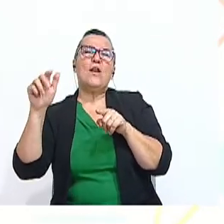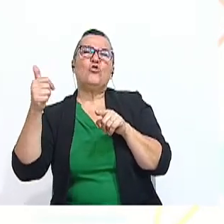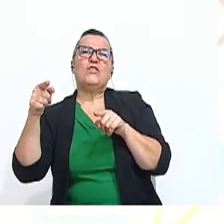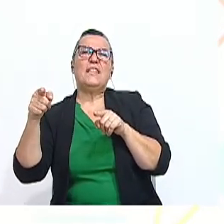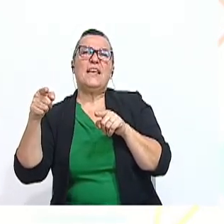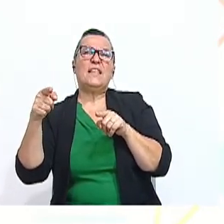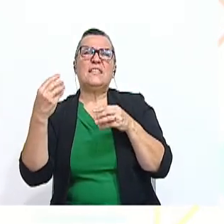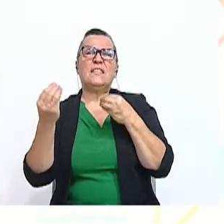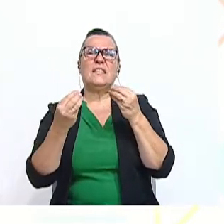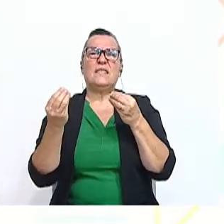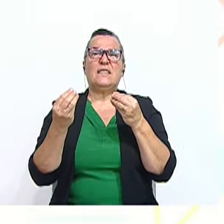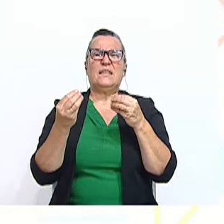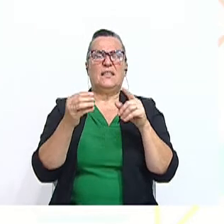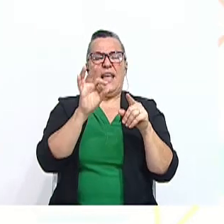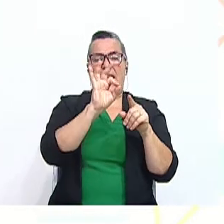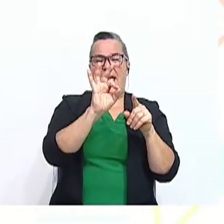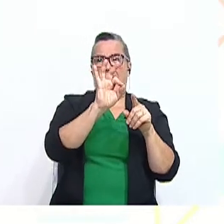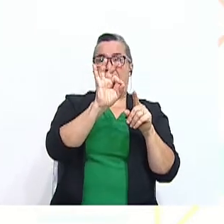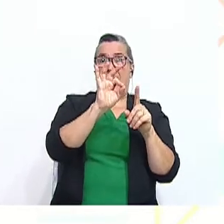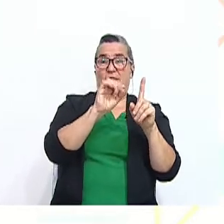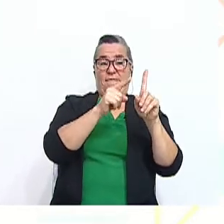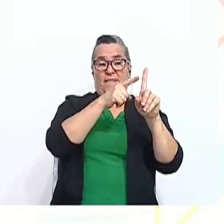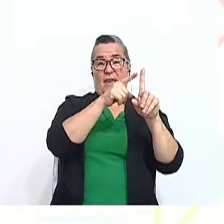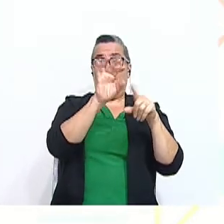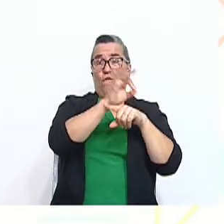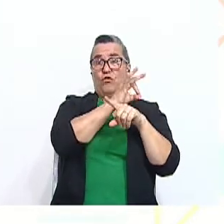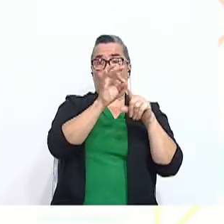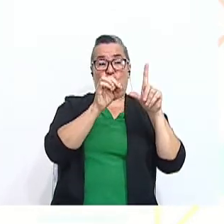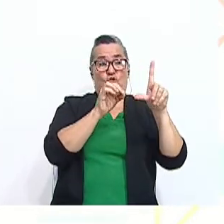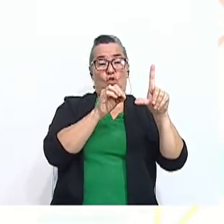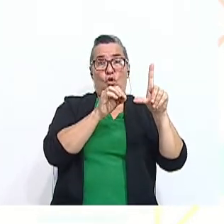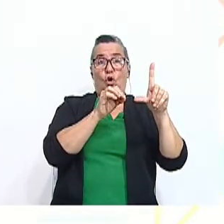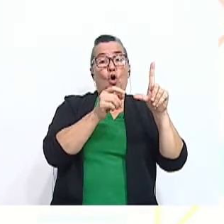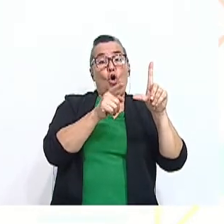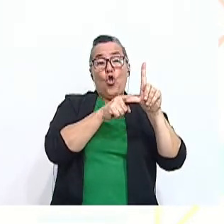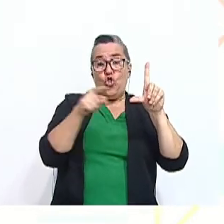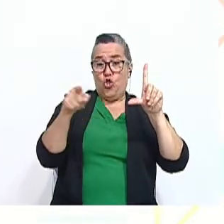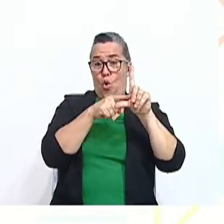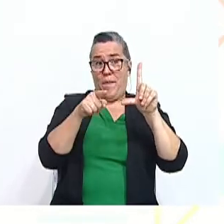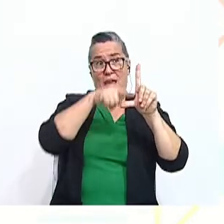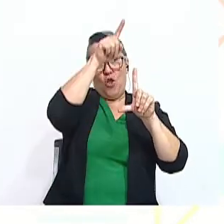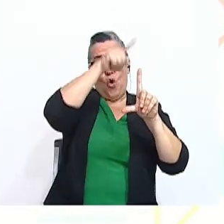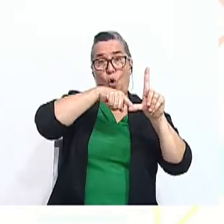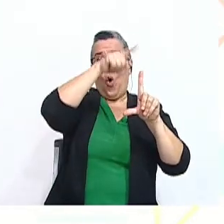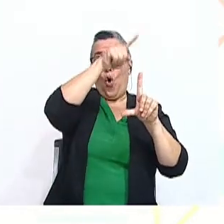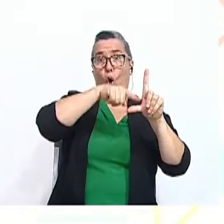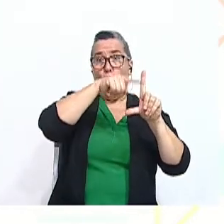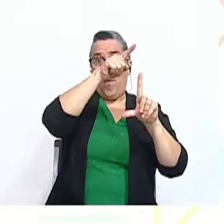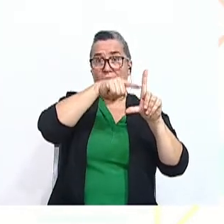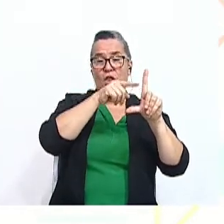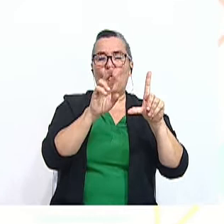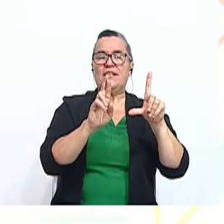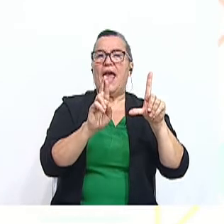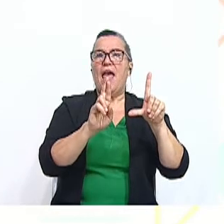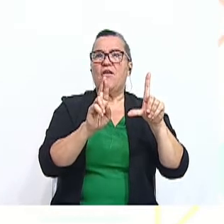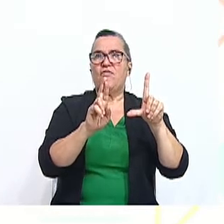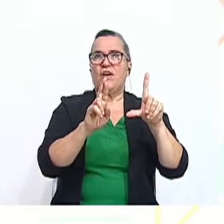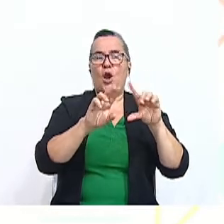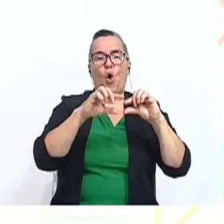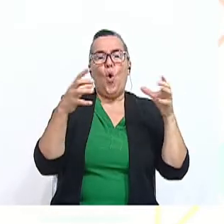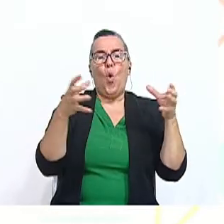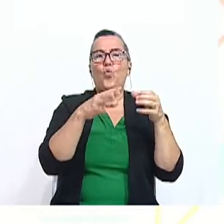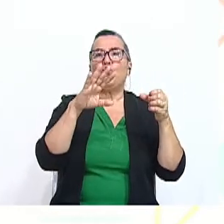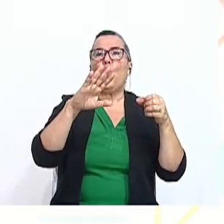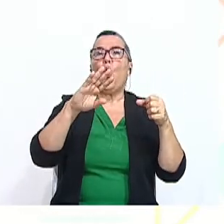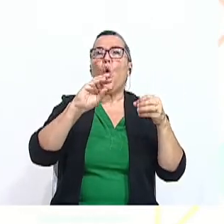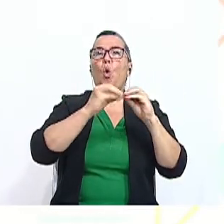hacer? Observemos que en la primera función, tanto el dominio como el codominio es R, es decir, el conjunto de